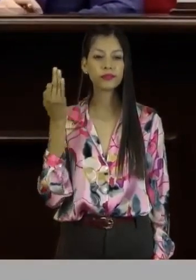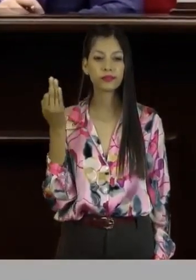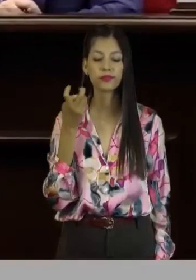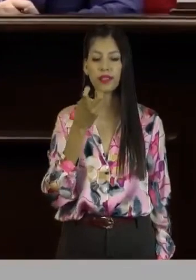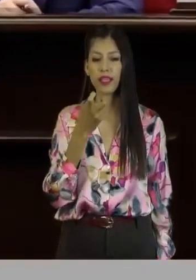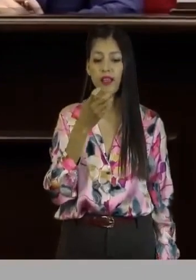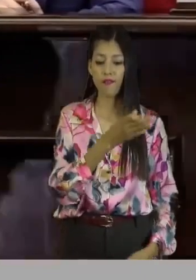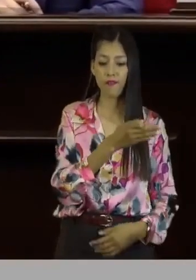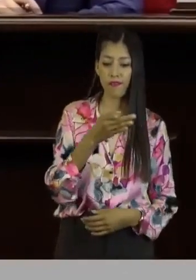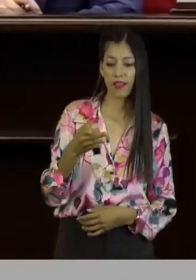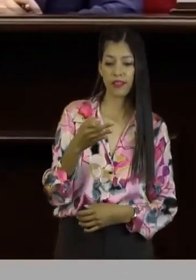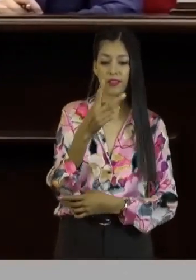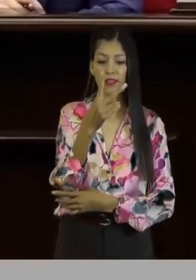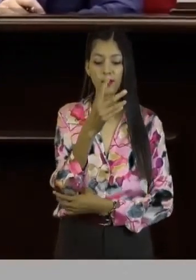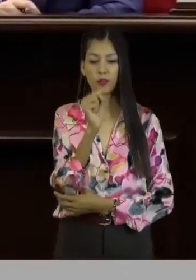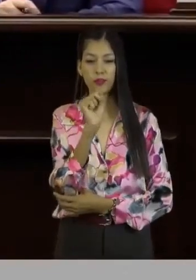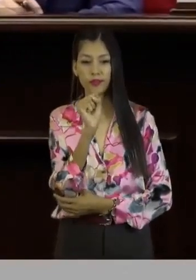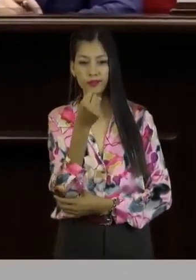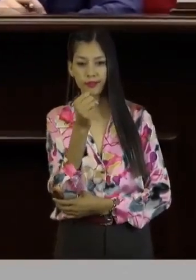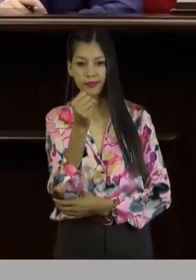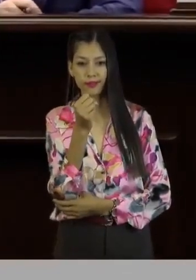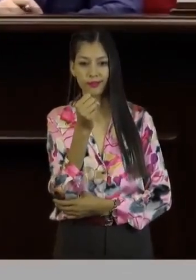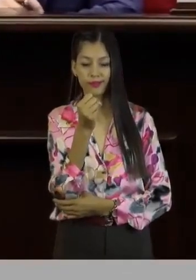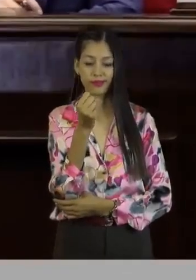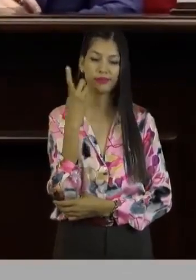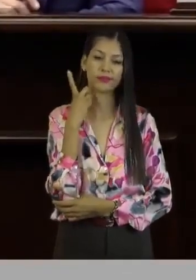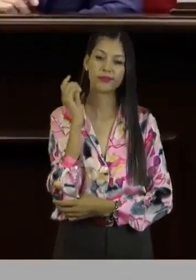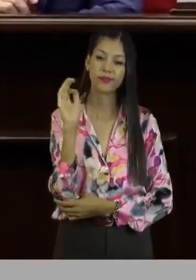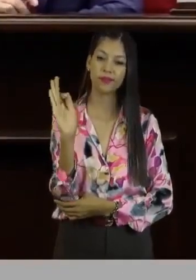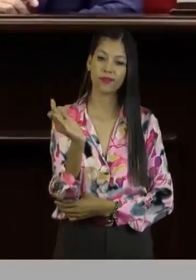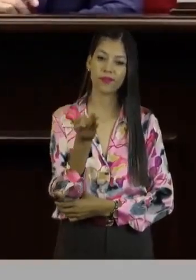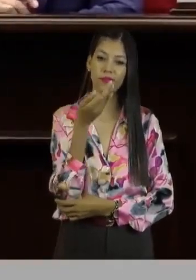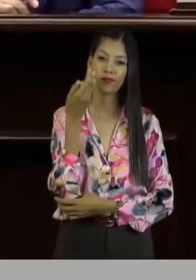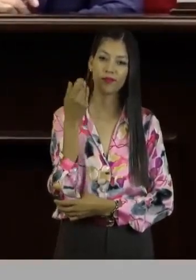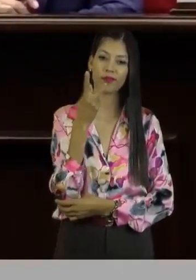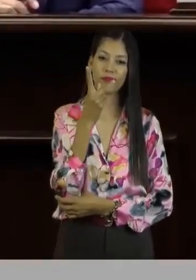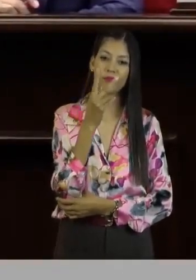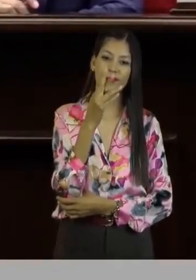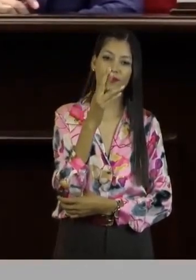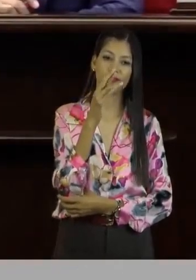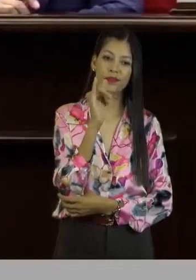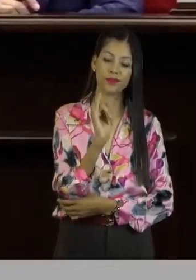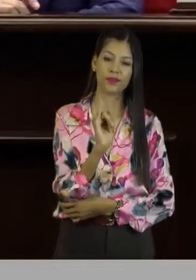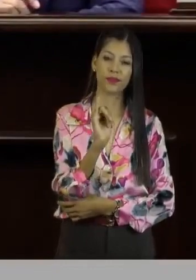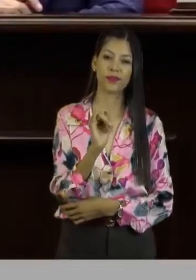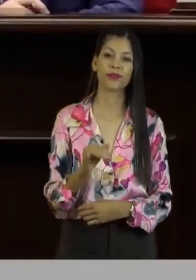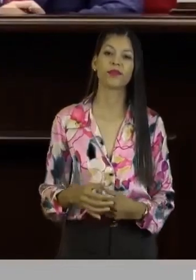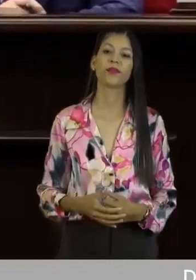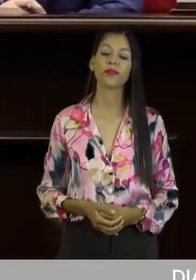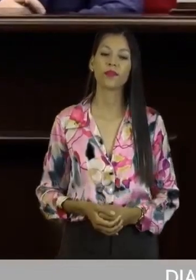fecha, 2 de septiembre, diputada federal del Partido Revolucionario Institucional,